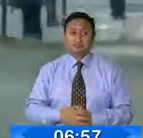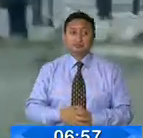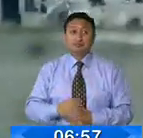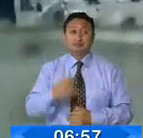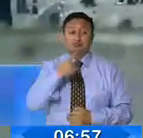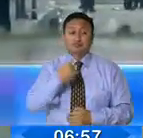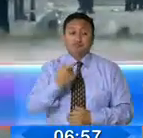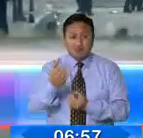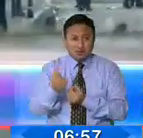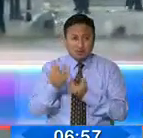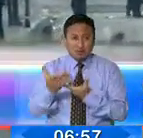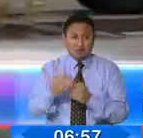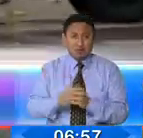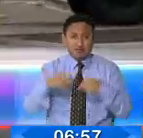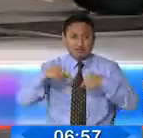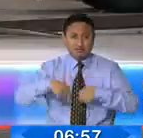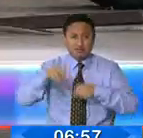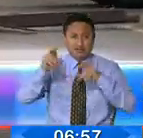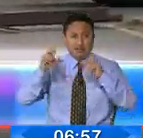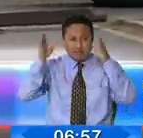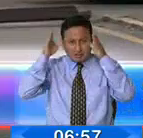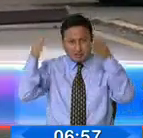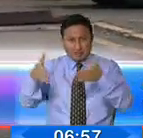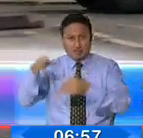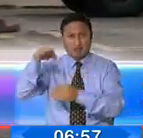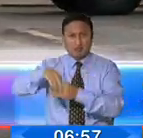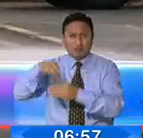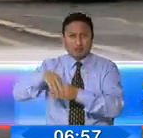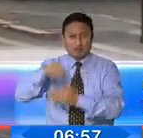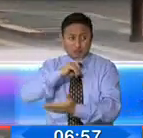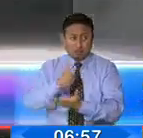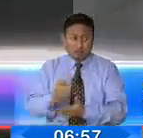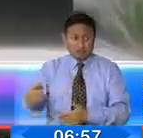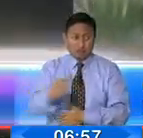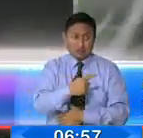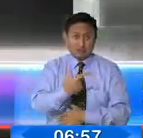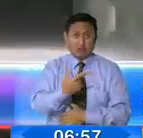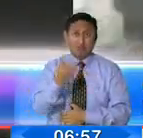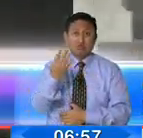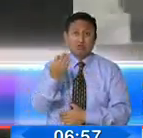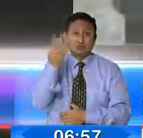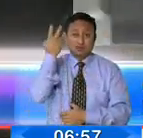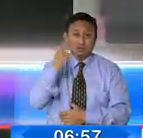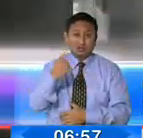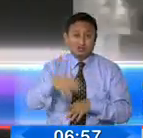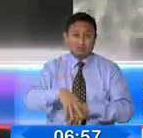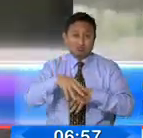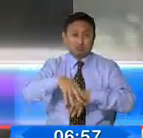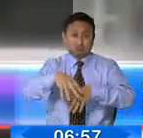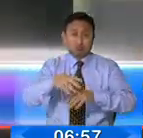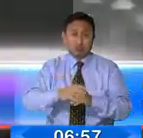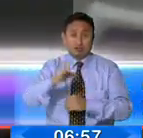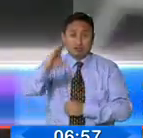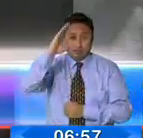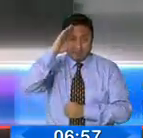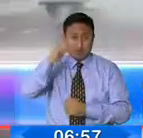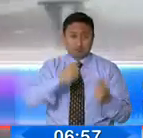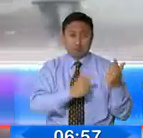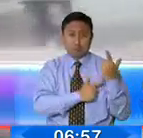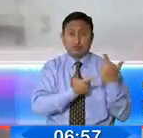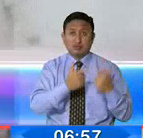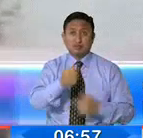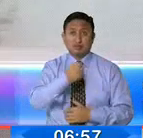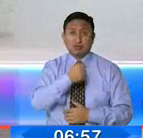informe sesgado cargado de tintes electorales que no refleja la realidad de lo que pasó en los 14 días de protestas con policías, militares